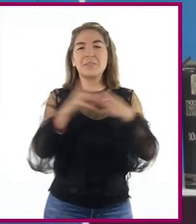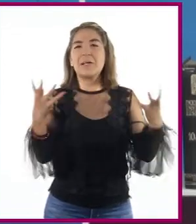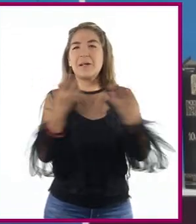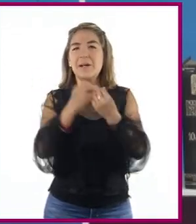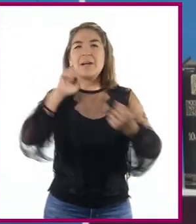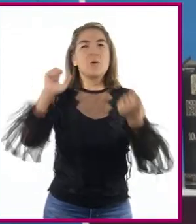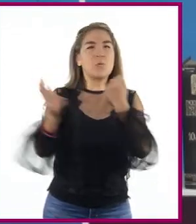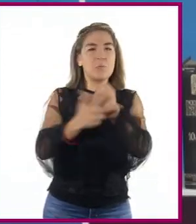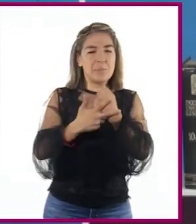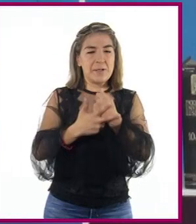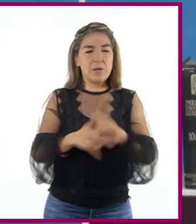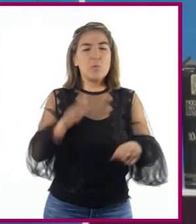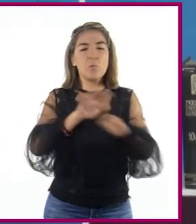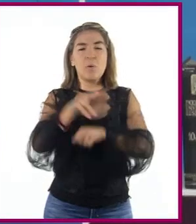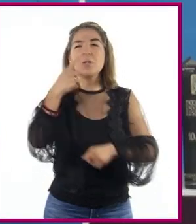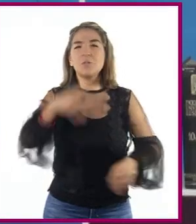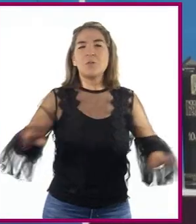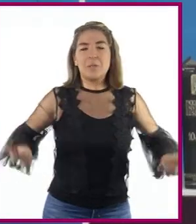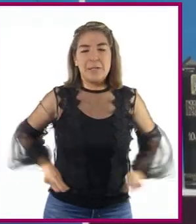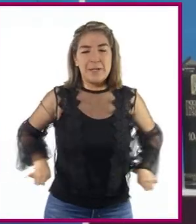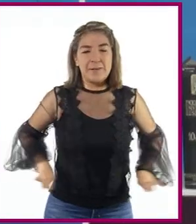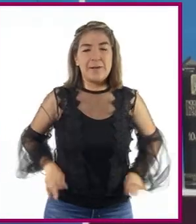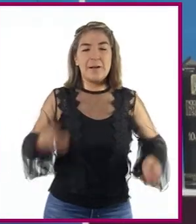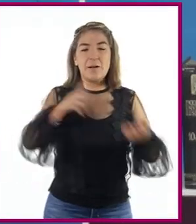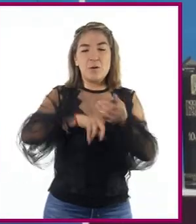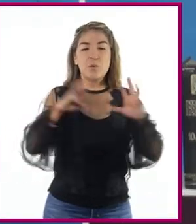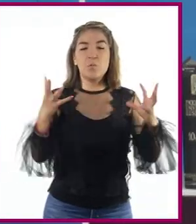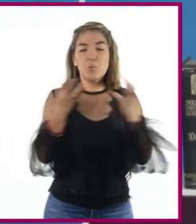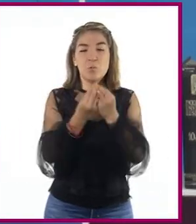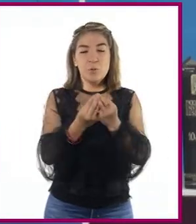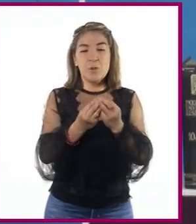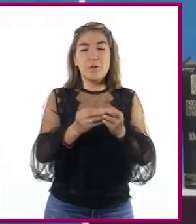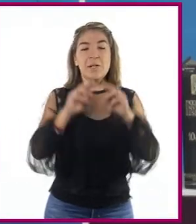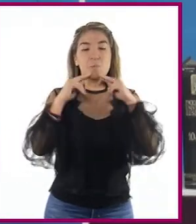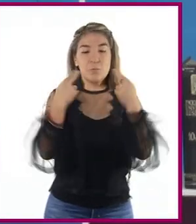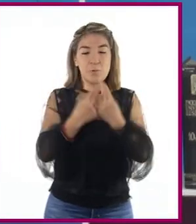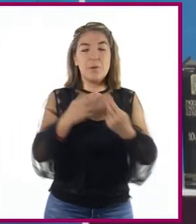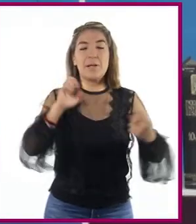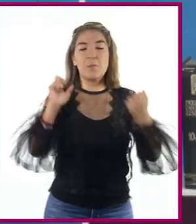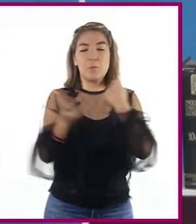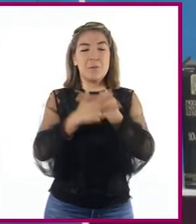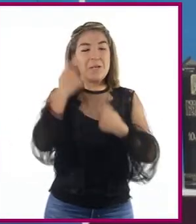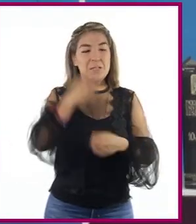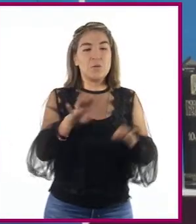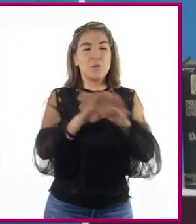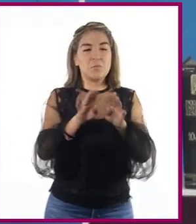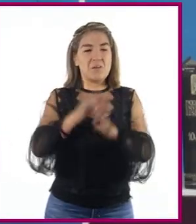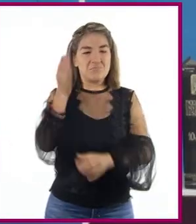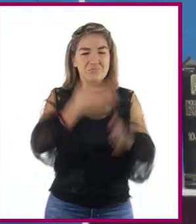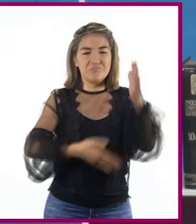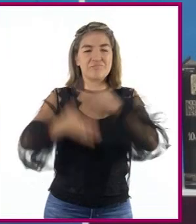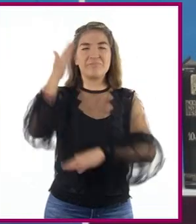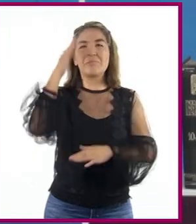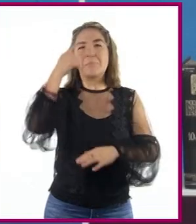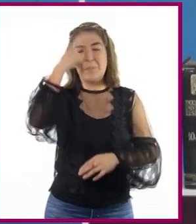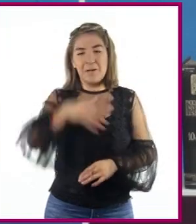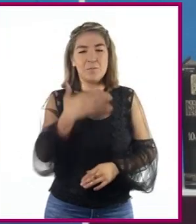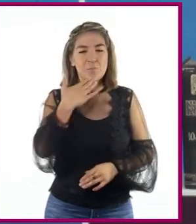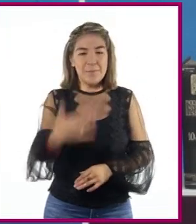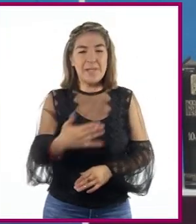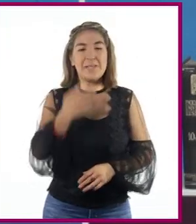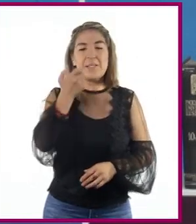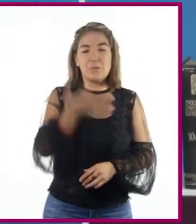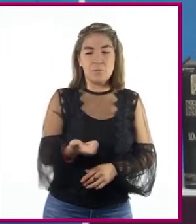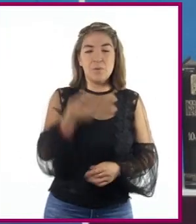¿Cuáles son las características de la Unión Europea que la convierten en un referente mundial del bienestar